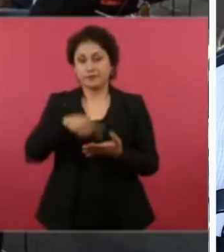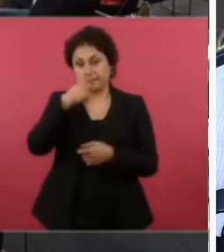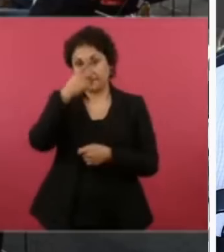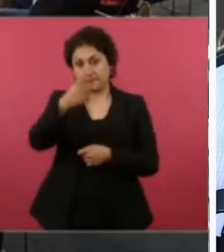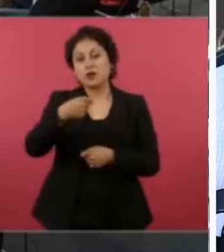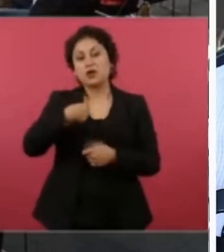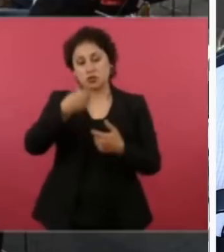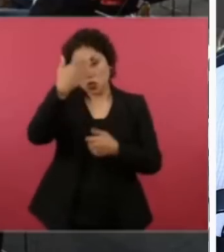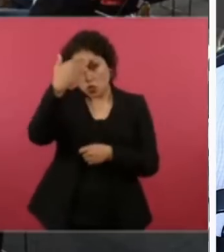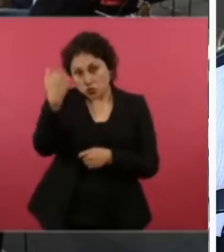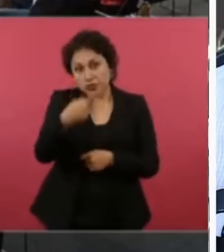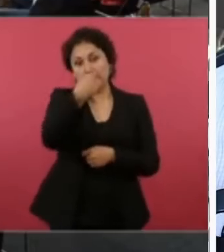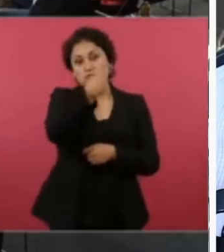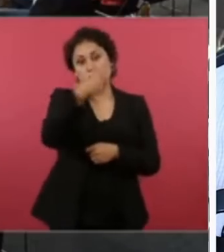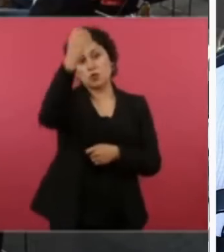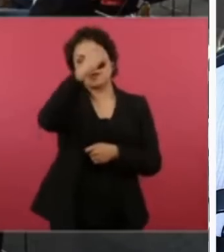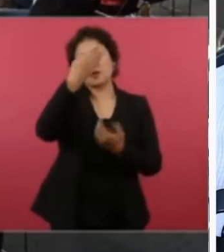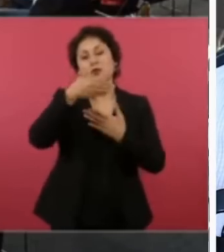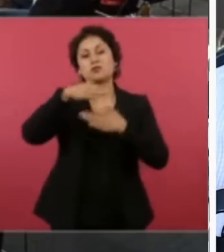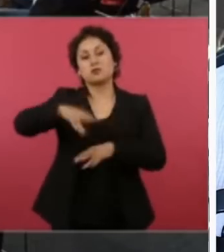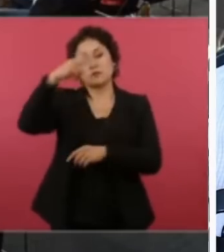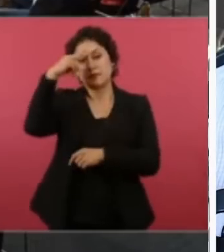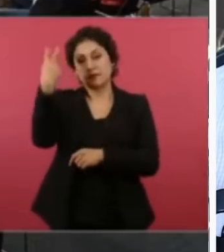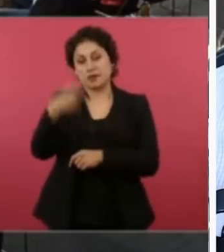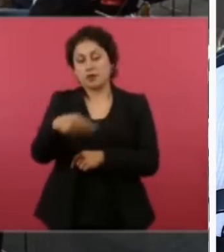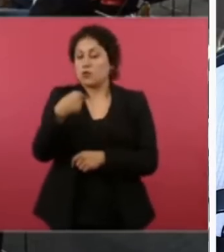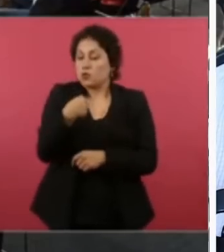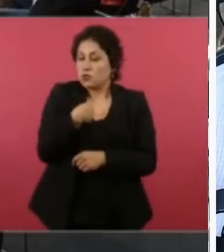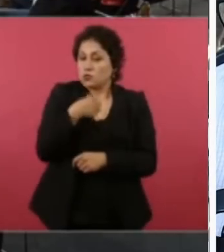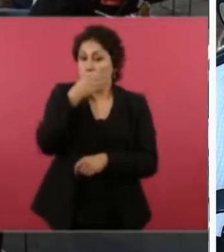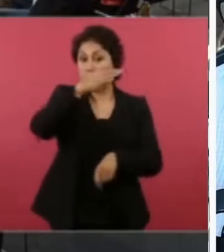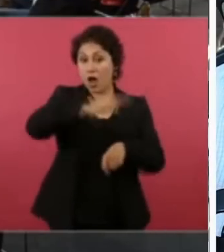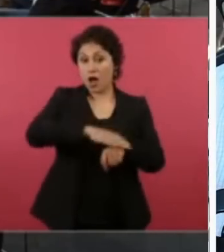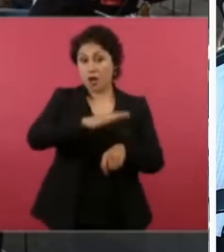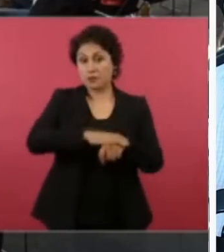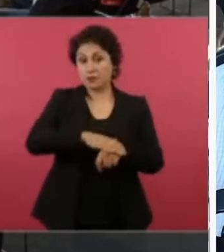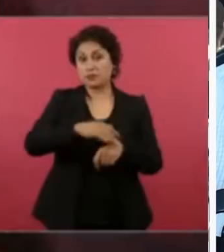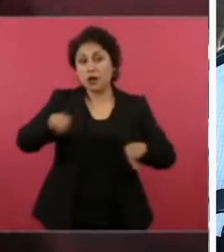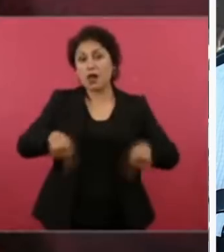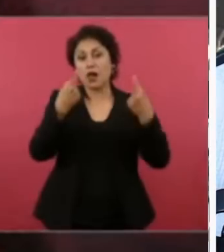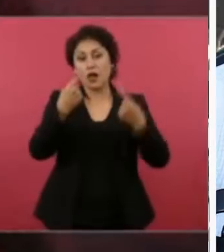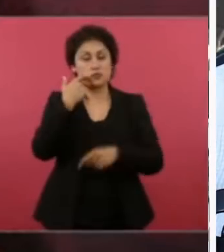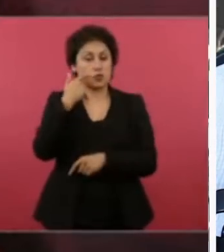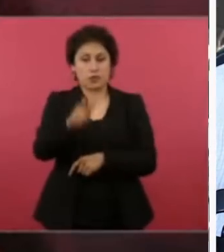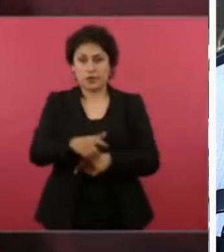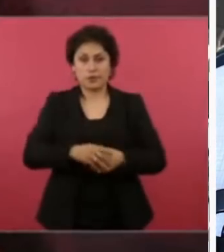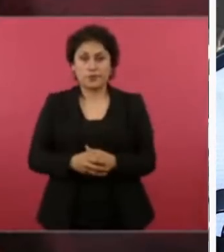a México. De antemano le expreso que no quiero la confrontación.